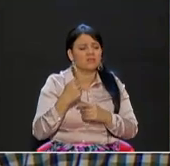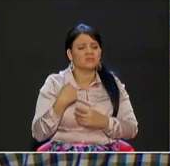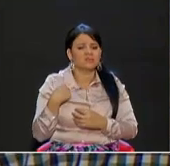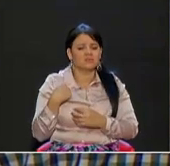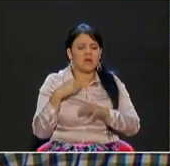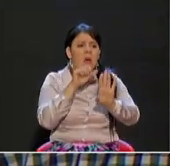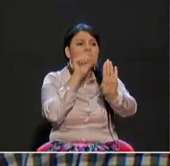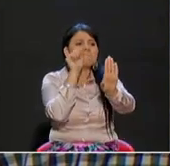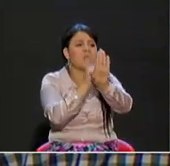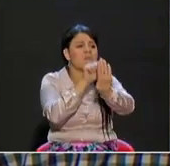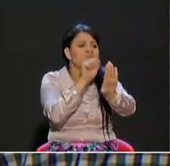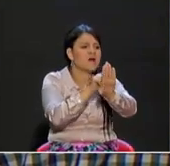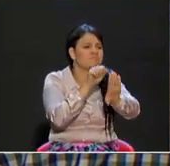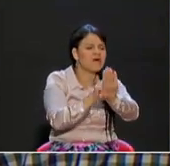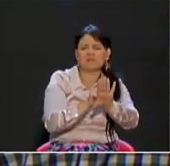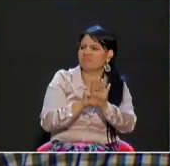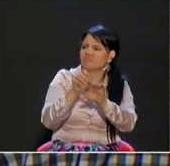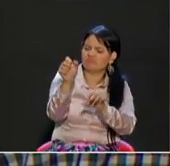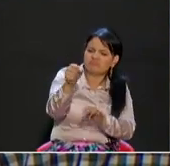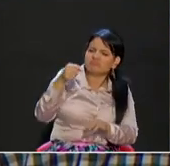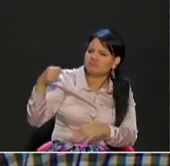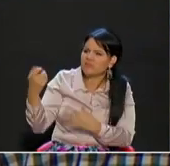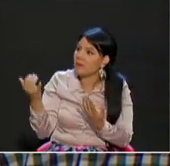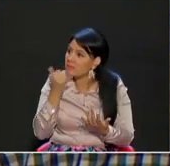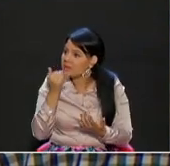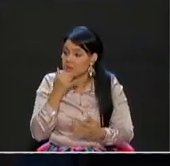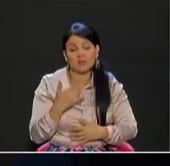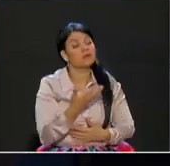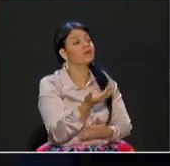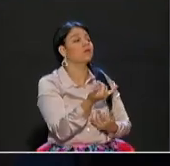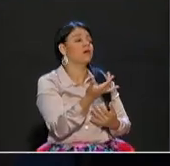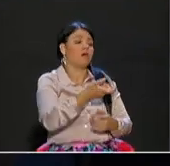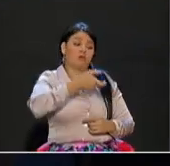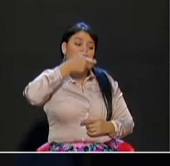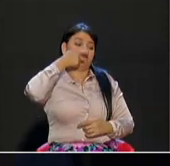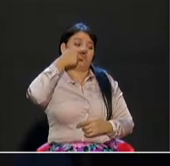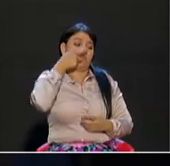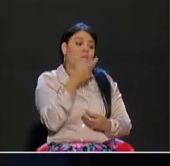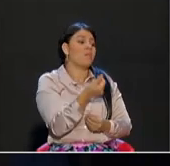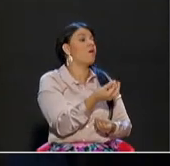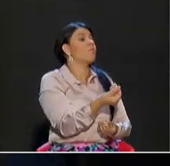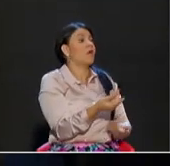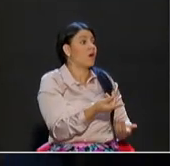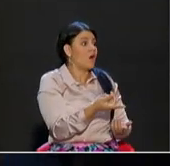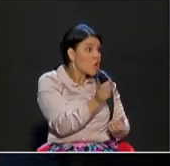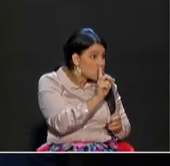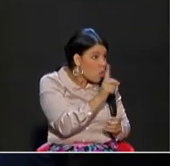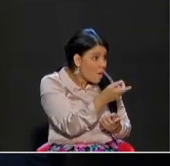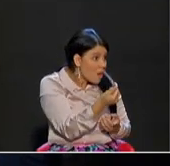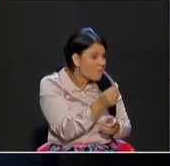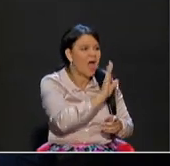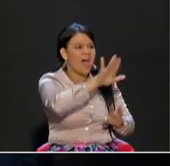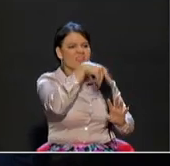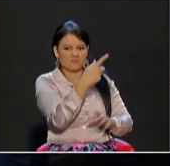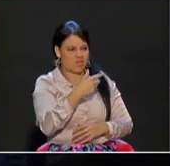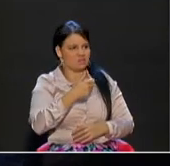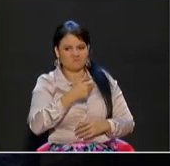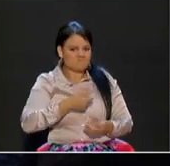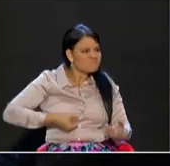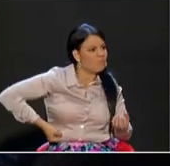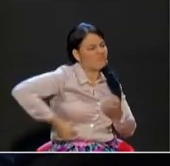dicen que les colaboren la cuota con la cuota de seguridad y resulta que si no les colaboran después van y los atracan ellos mismos